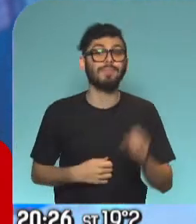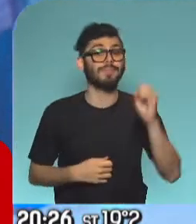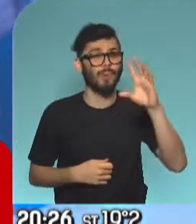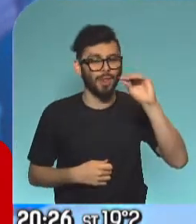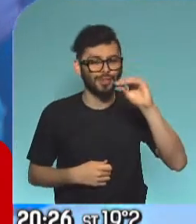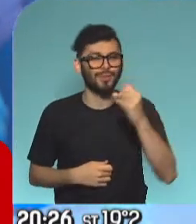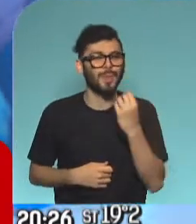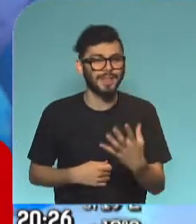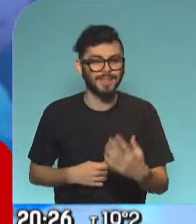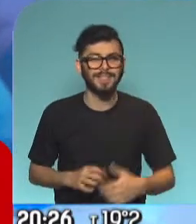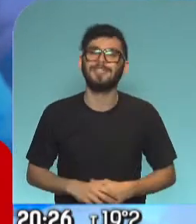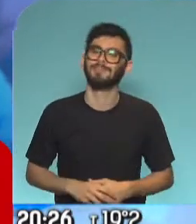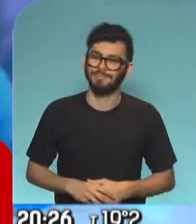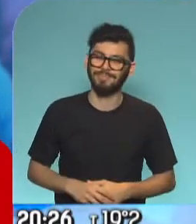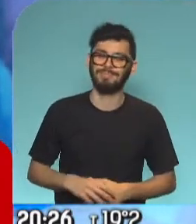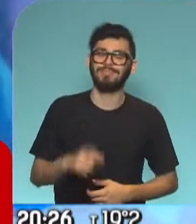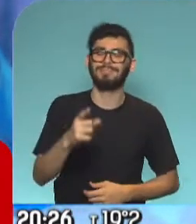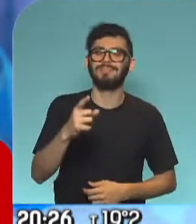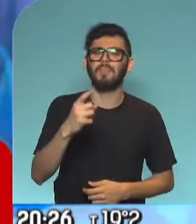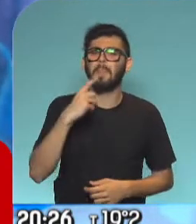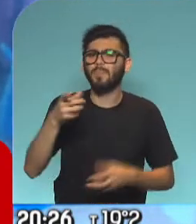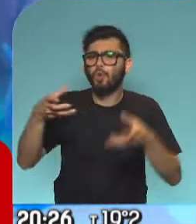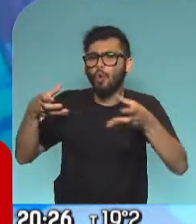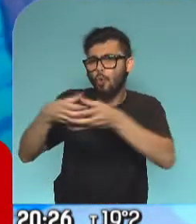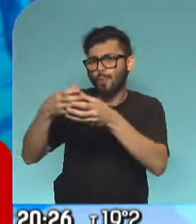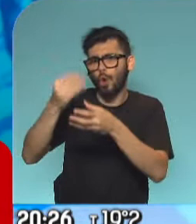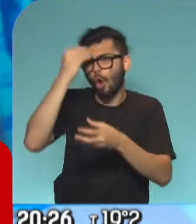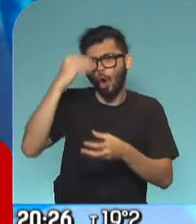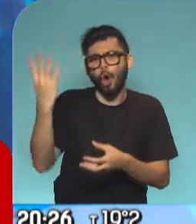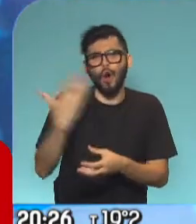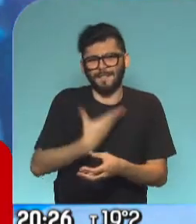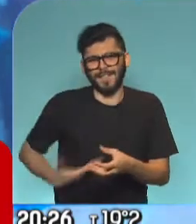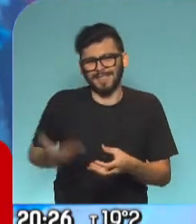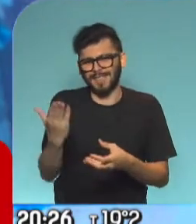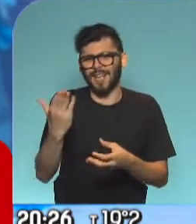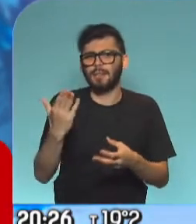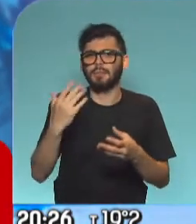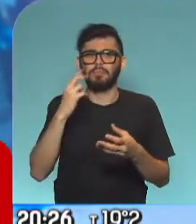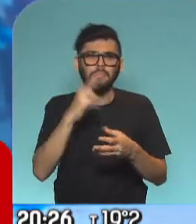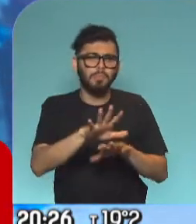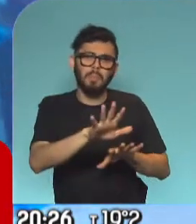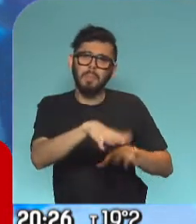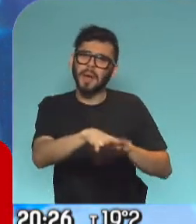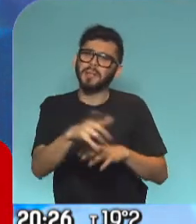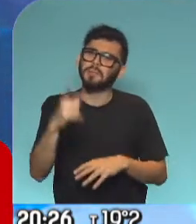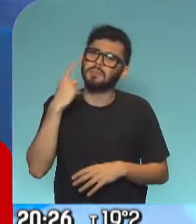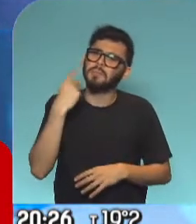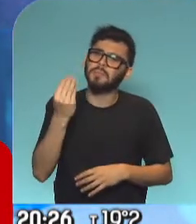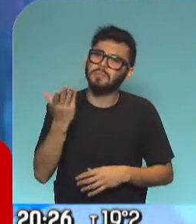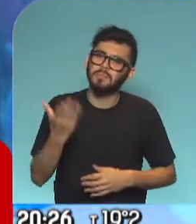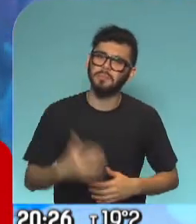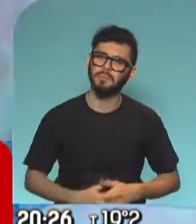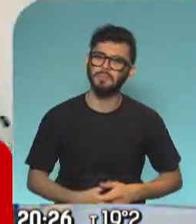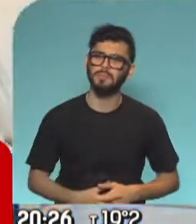que que es lectura se hace desde el oficialismo nacional de esta de esta marcha de lo que ha sucedido en la en la tarde de